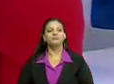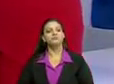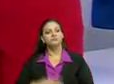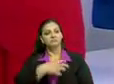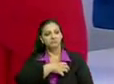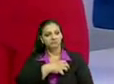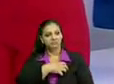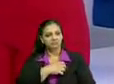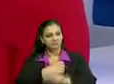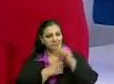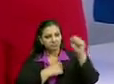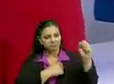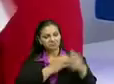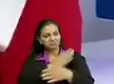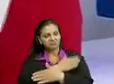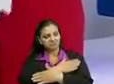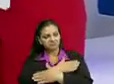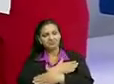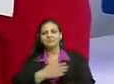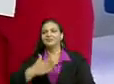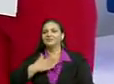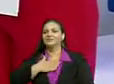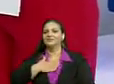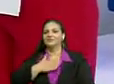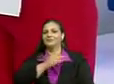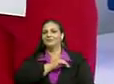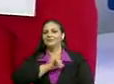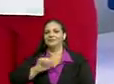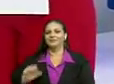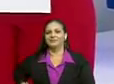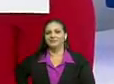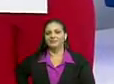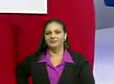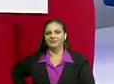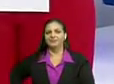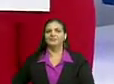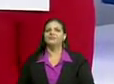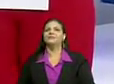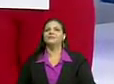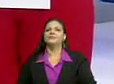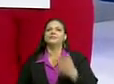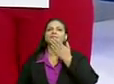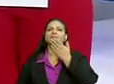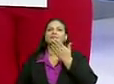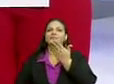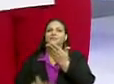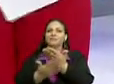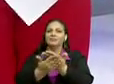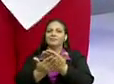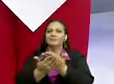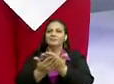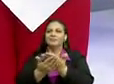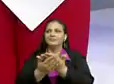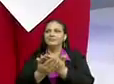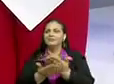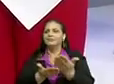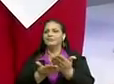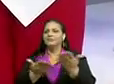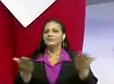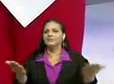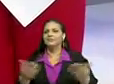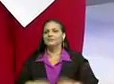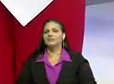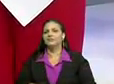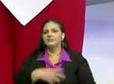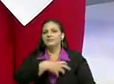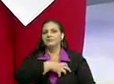equipo. Gracias. Y yo me felicito por el mío. Bueno, y esa felicitación de van y se la transmito a la gente, a toda esa fanaticada de Barcelona,